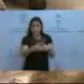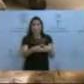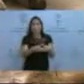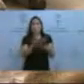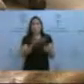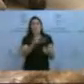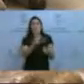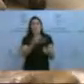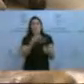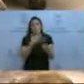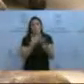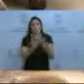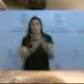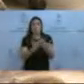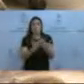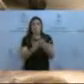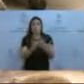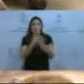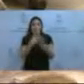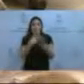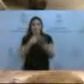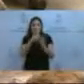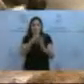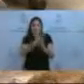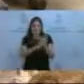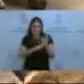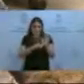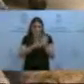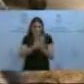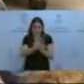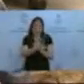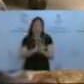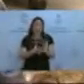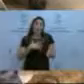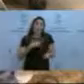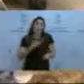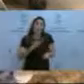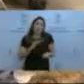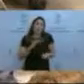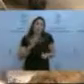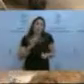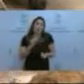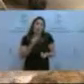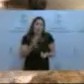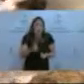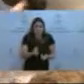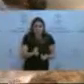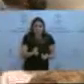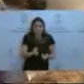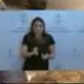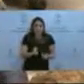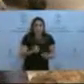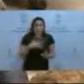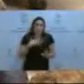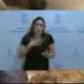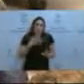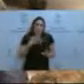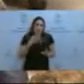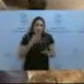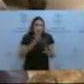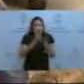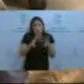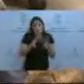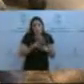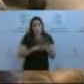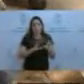continuación le expondré en cuanto a las medidas específicas que podrían considerarse de las que se puede beneficiar